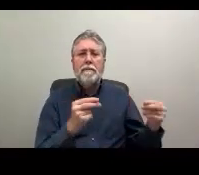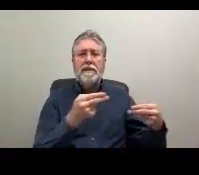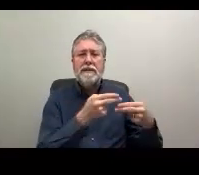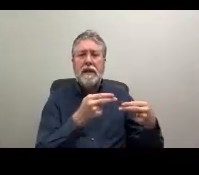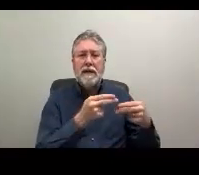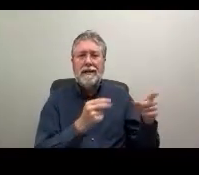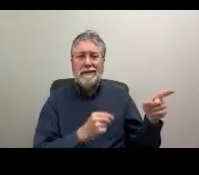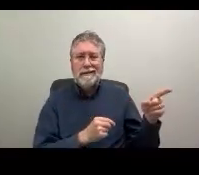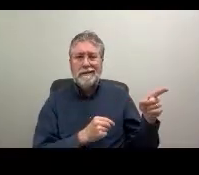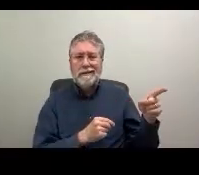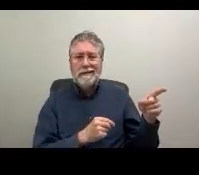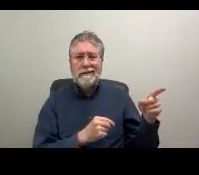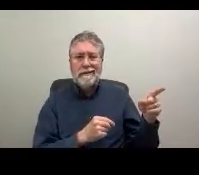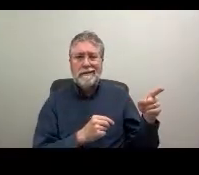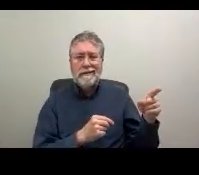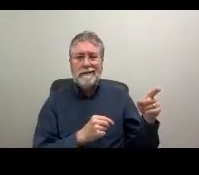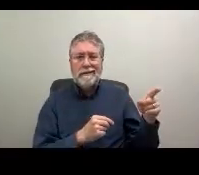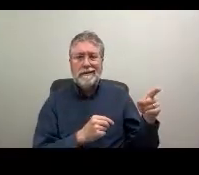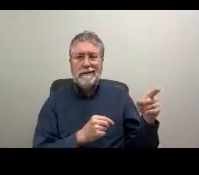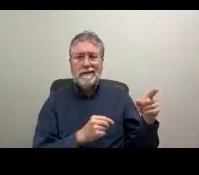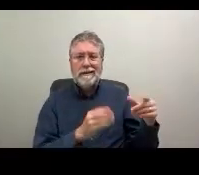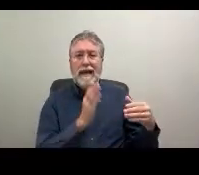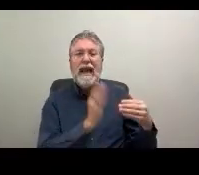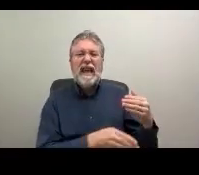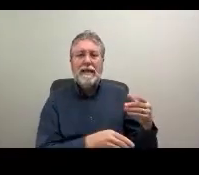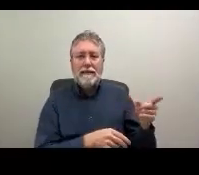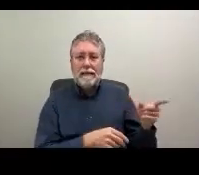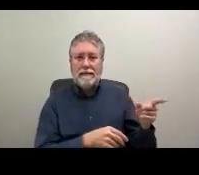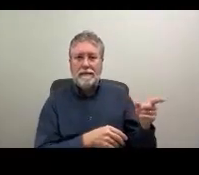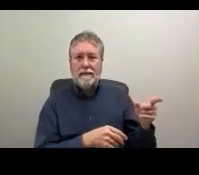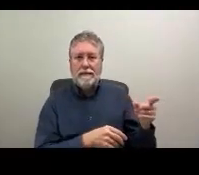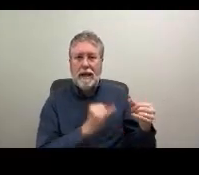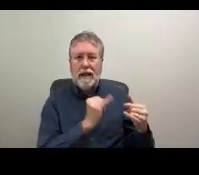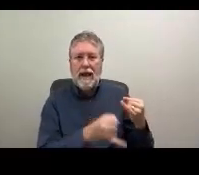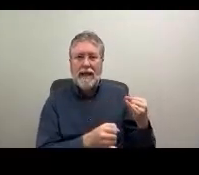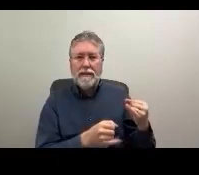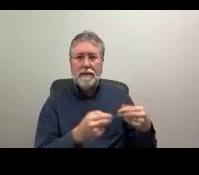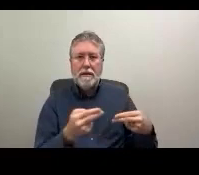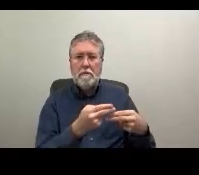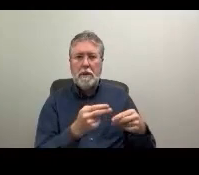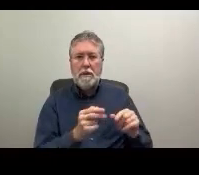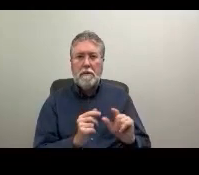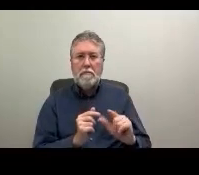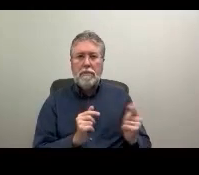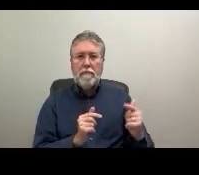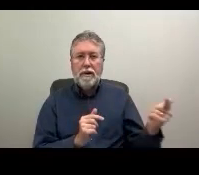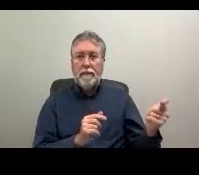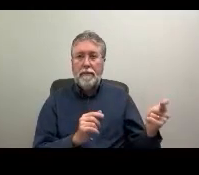final. Vaya hasta allí y las verá. Ahí los tienes.